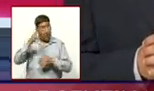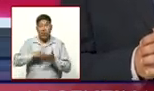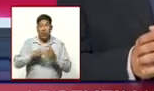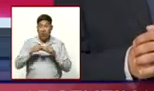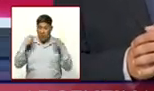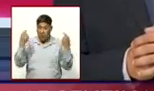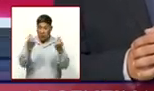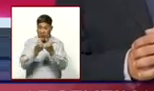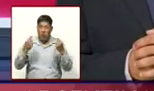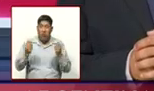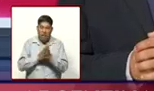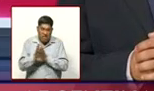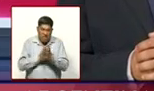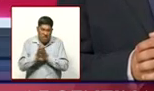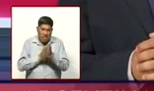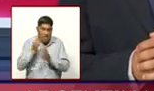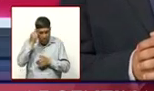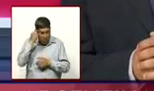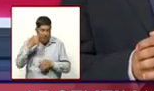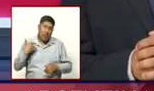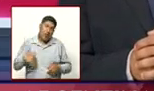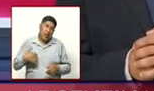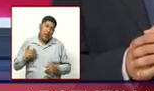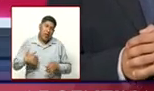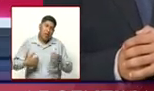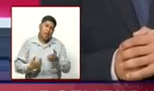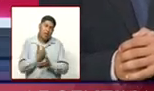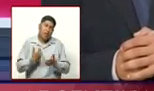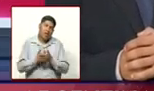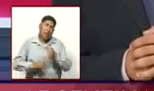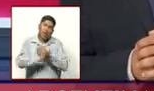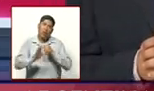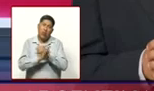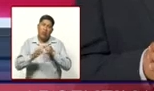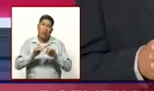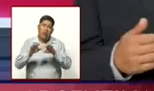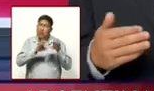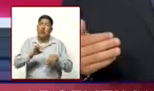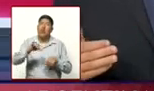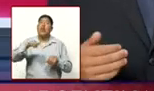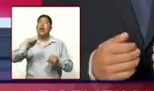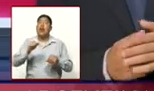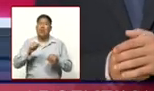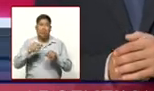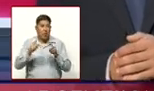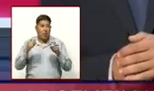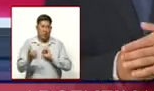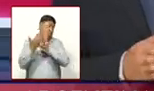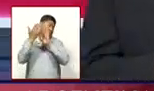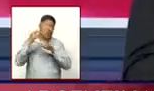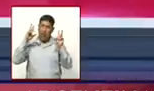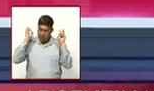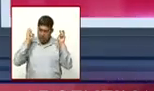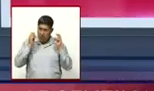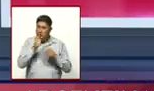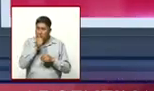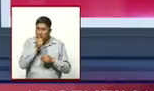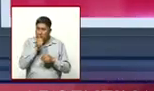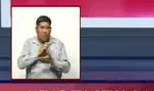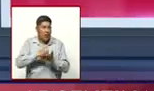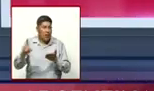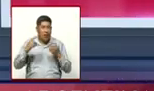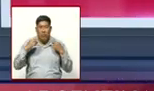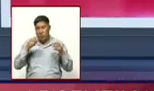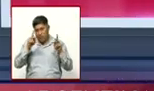esta unidad representa un ambicioso esfuerzo del gobierno argentino por modernizar la seguridad con IA, aunque enfrenta importantes desafíos en términos de privacidad y